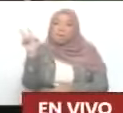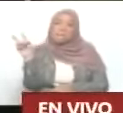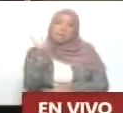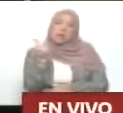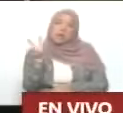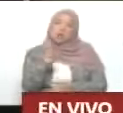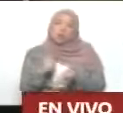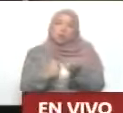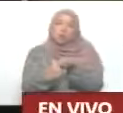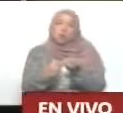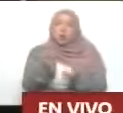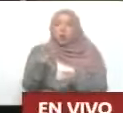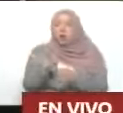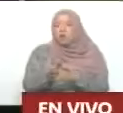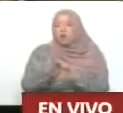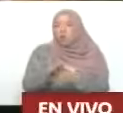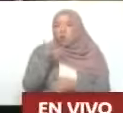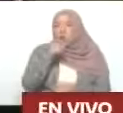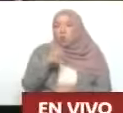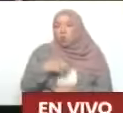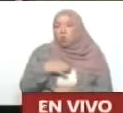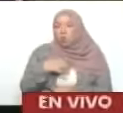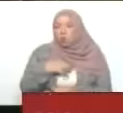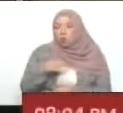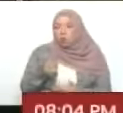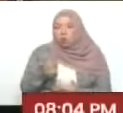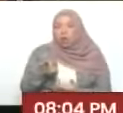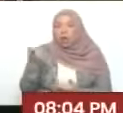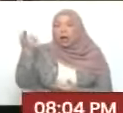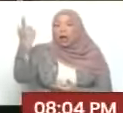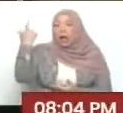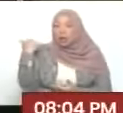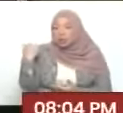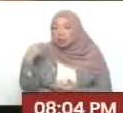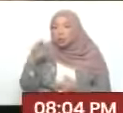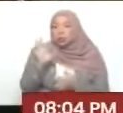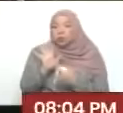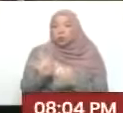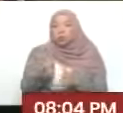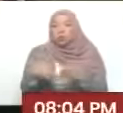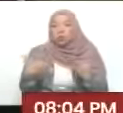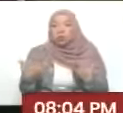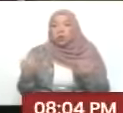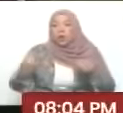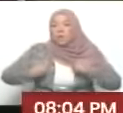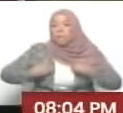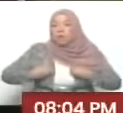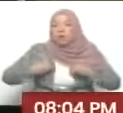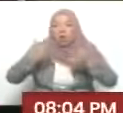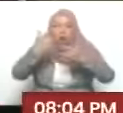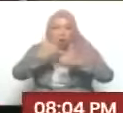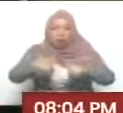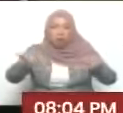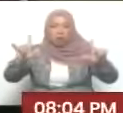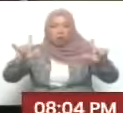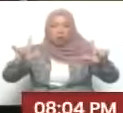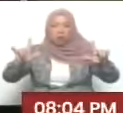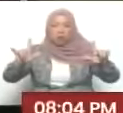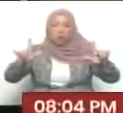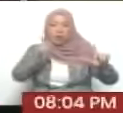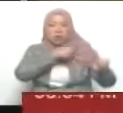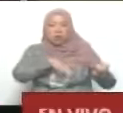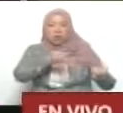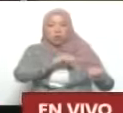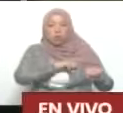no funciona. Esta es la señora Díaz Ayuso, que es la que ayer en la presentación de un acto dijo ¡viva la libertad, carajo! Como haciéndole un guiño